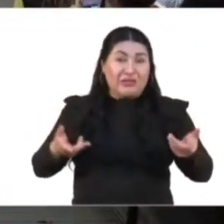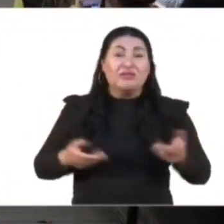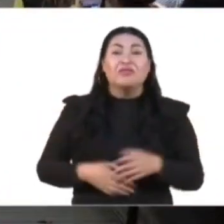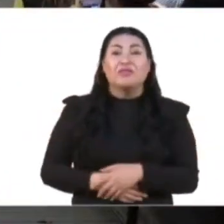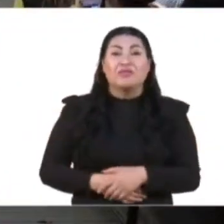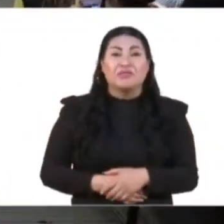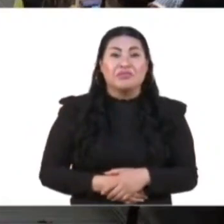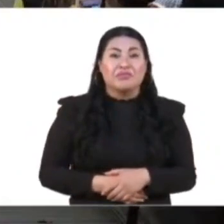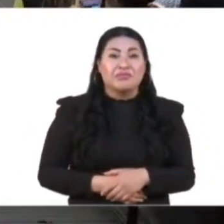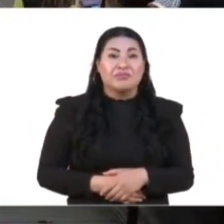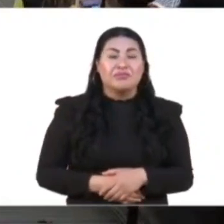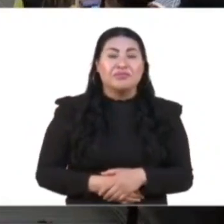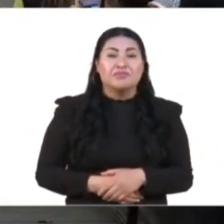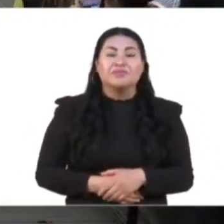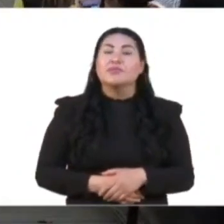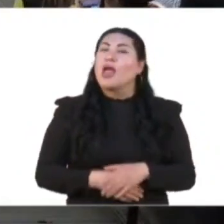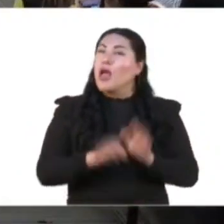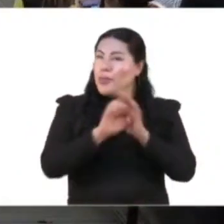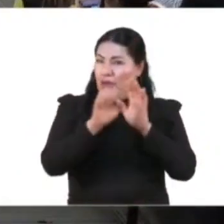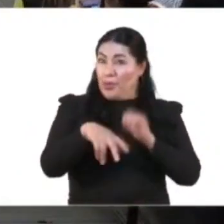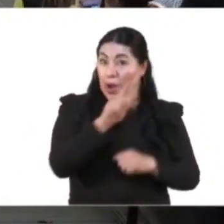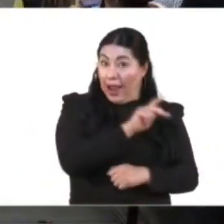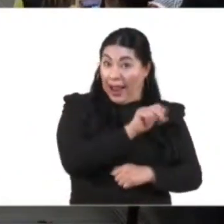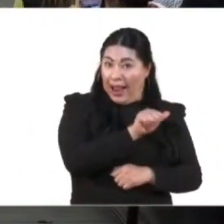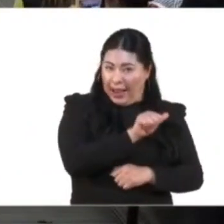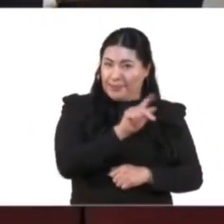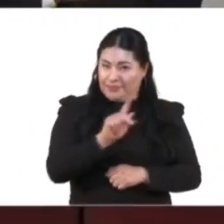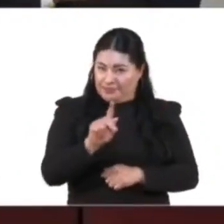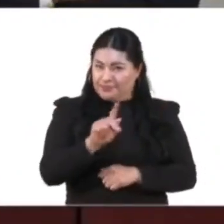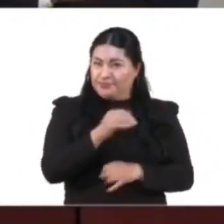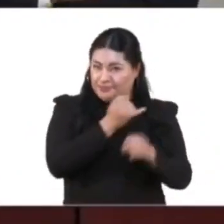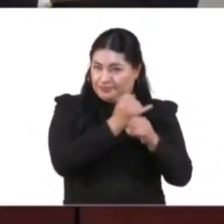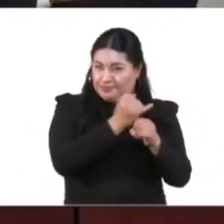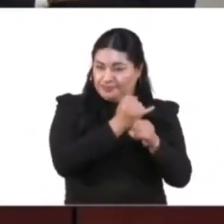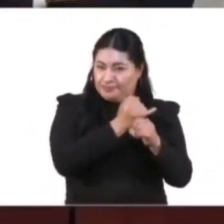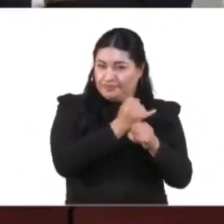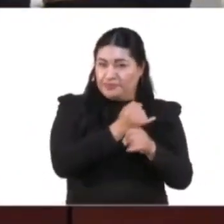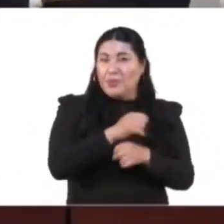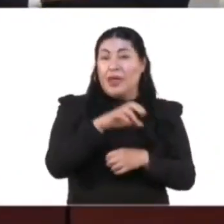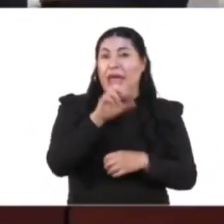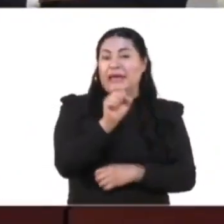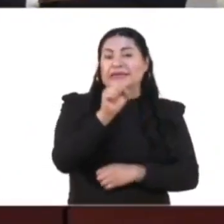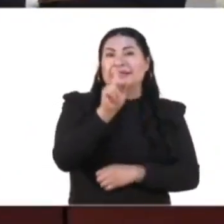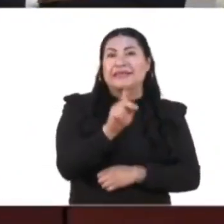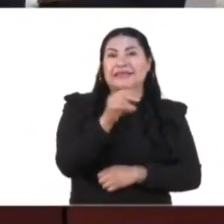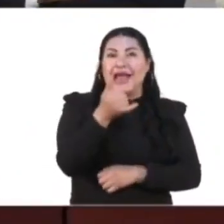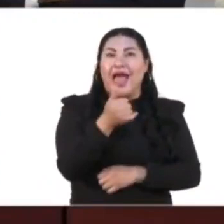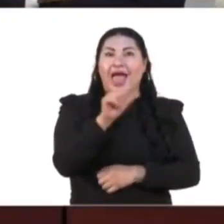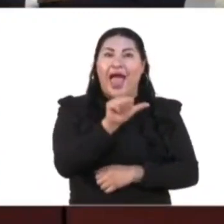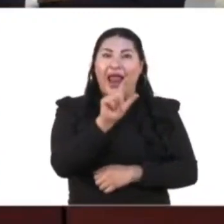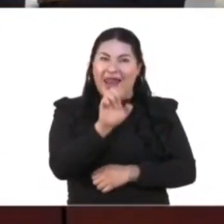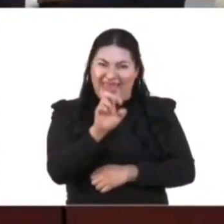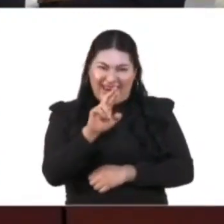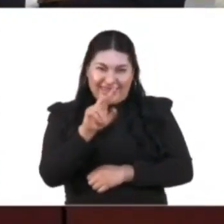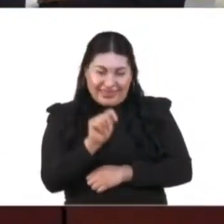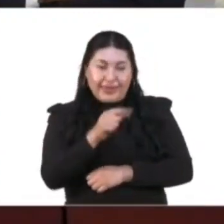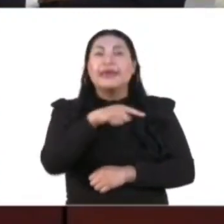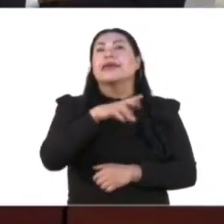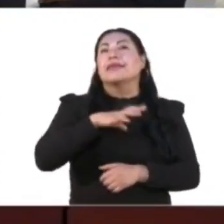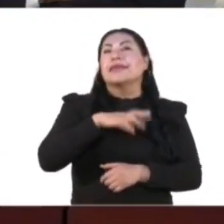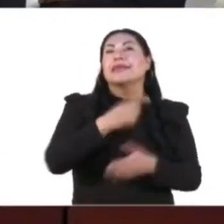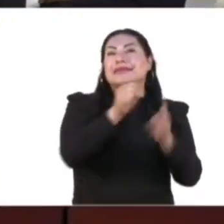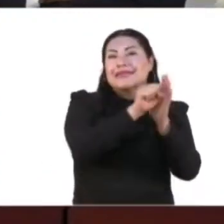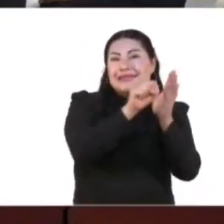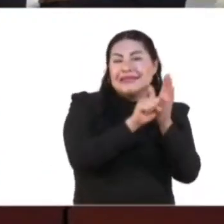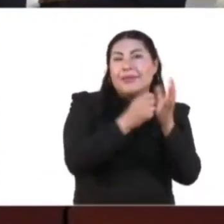favor. Bueno, en el caso de las aplicaciones móviles, y bueno, SkyAlert para ponerle nombre, ellos tienen su propio sistema